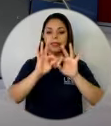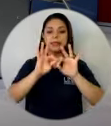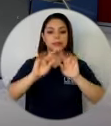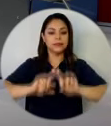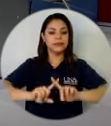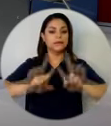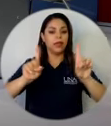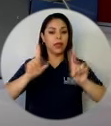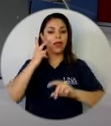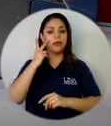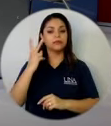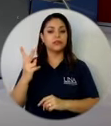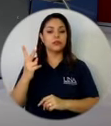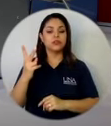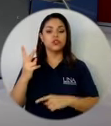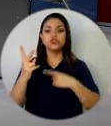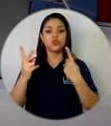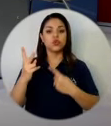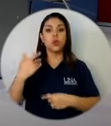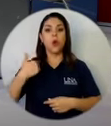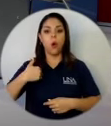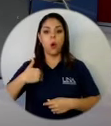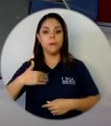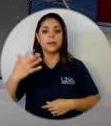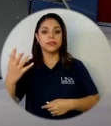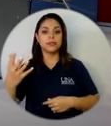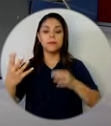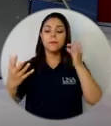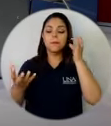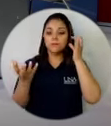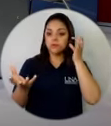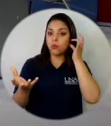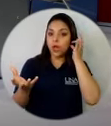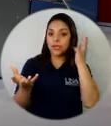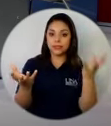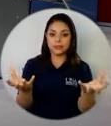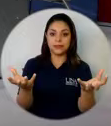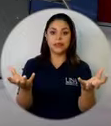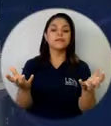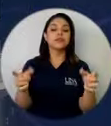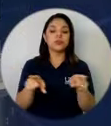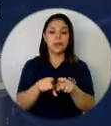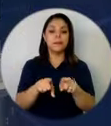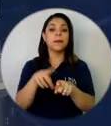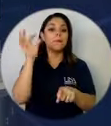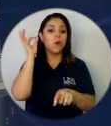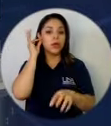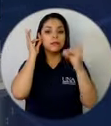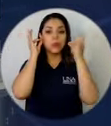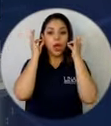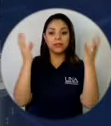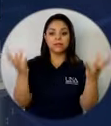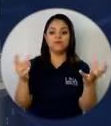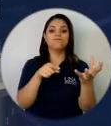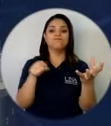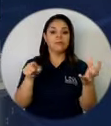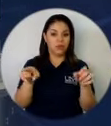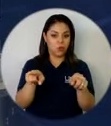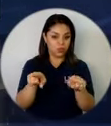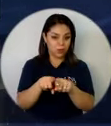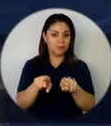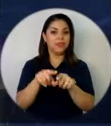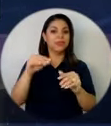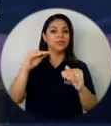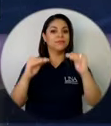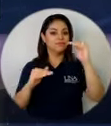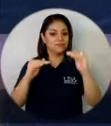solo entre hombres y mujeres, sino también con las propias mujeres. Y a todo eso se suma el tema del cuido, que